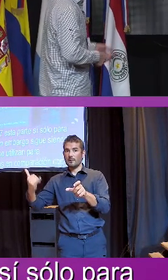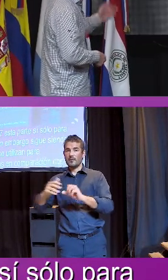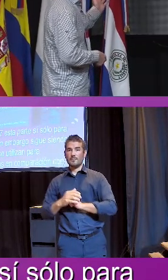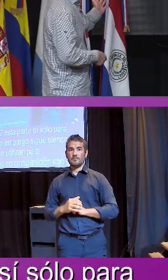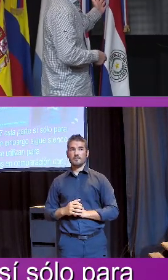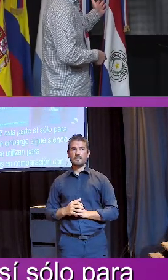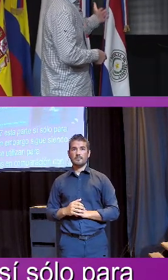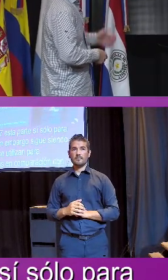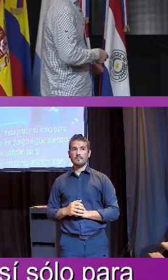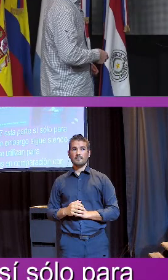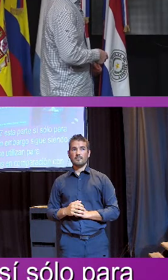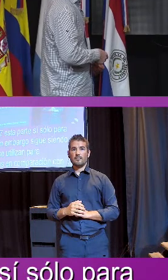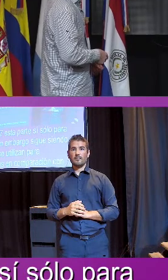coincide